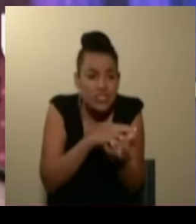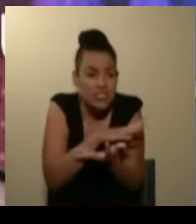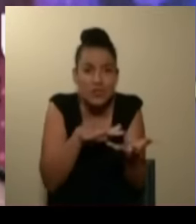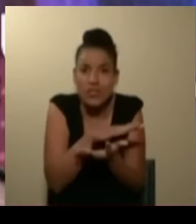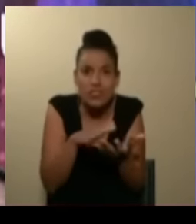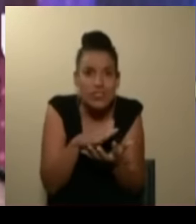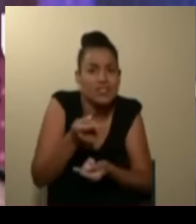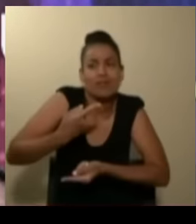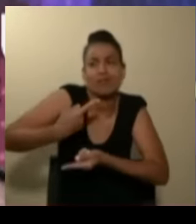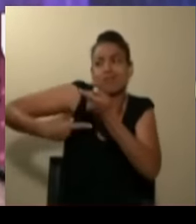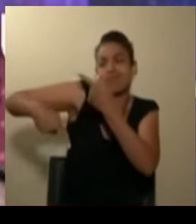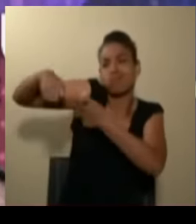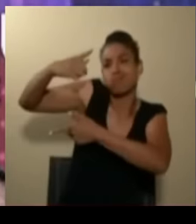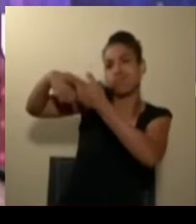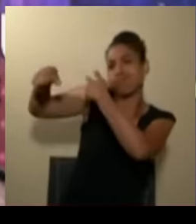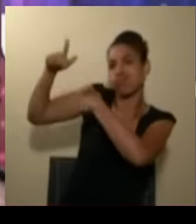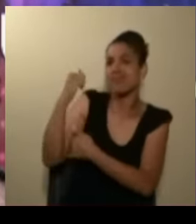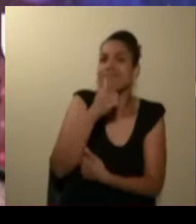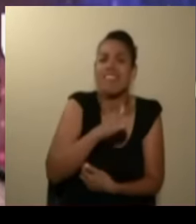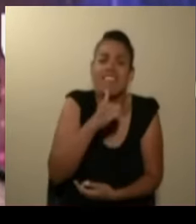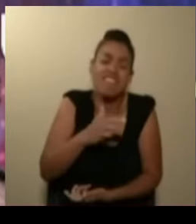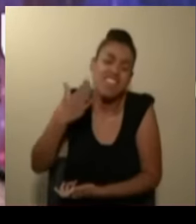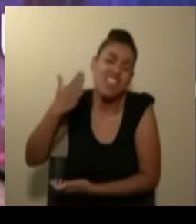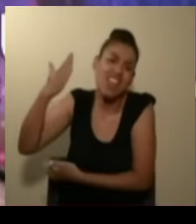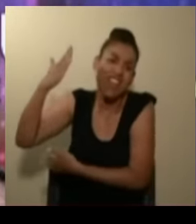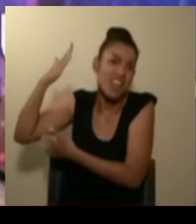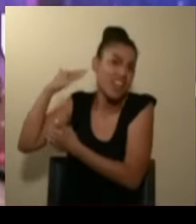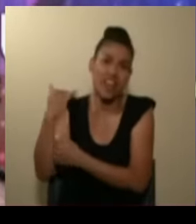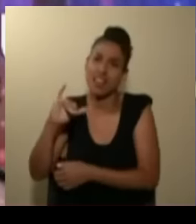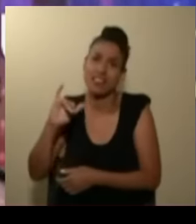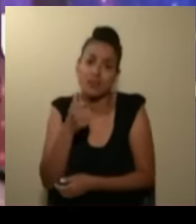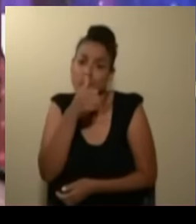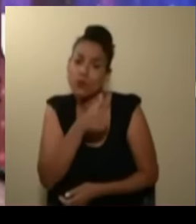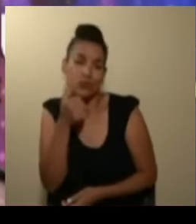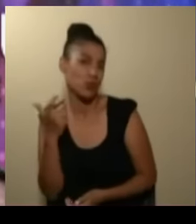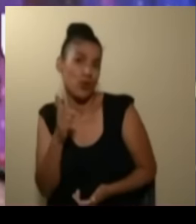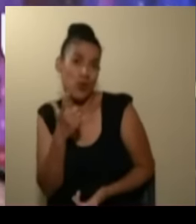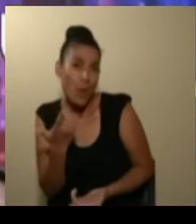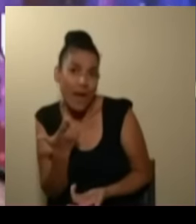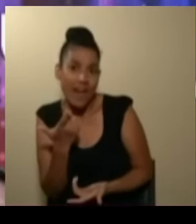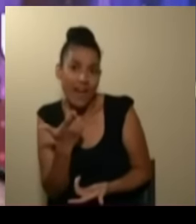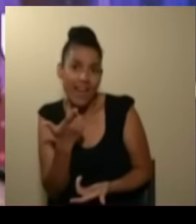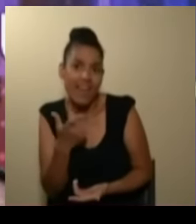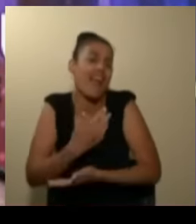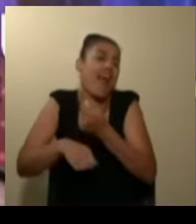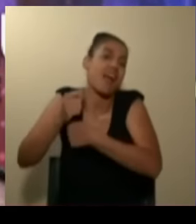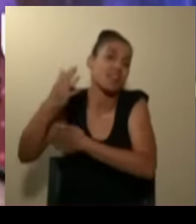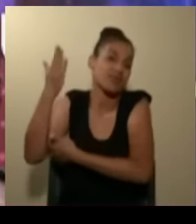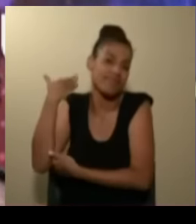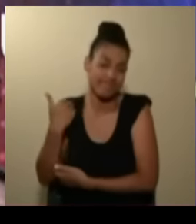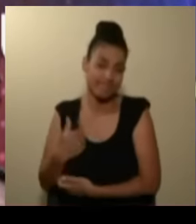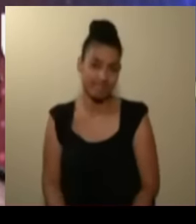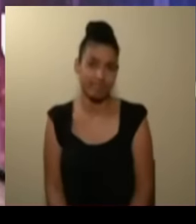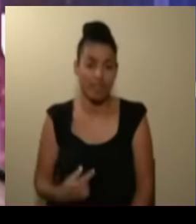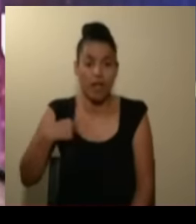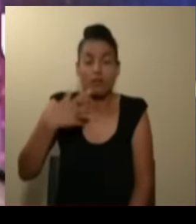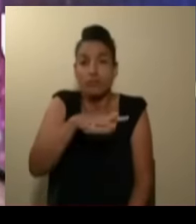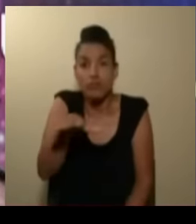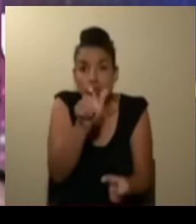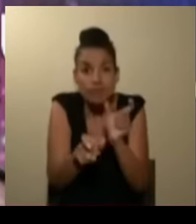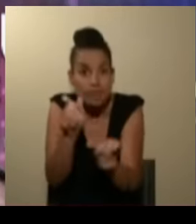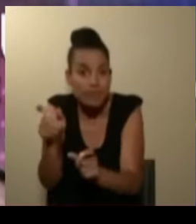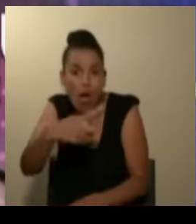pasado, una vuelta a recetas que ya fracasaron décadas atrás. La ciudadanía, ustedes, tienen